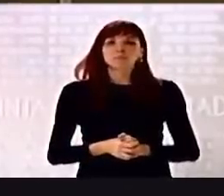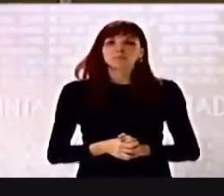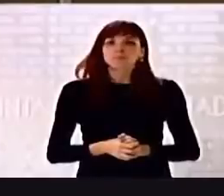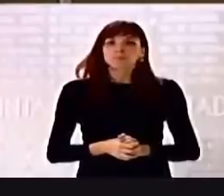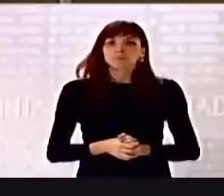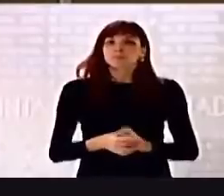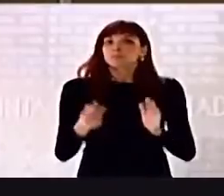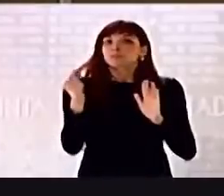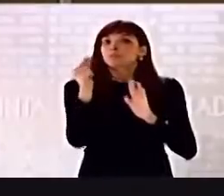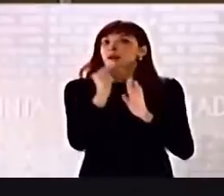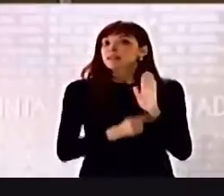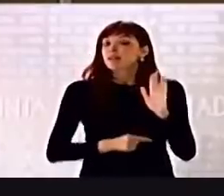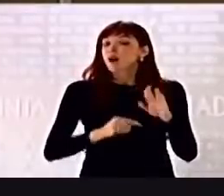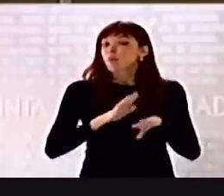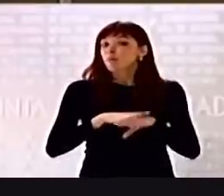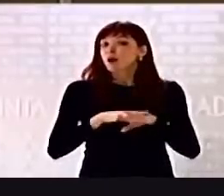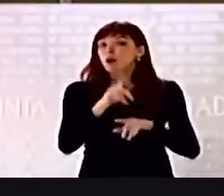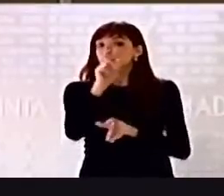Adoptamos medidas de aforo,